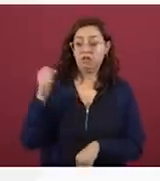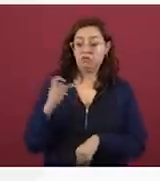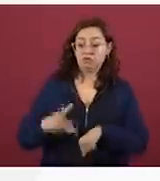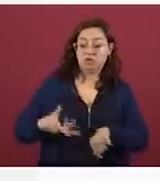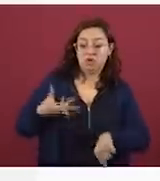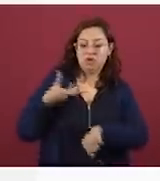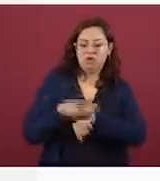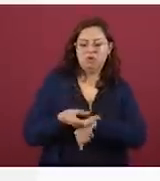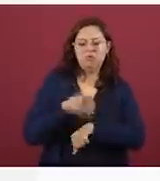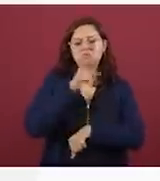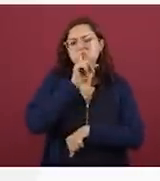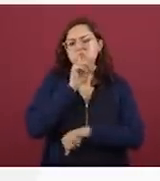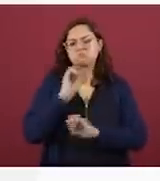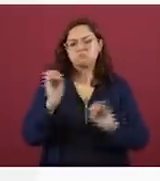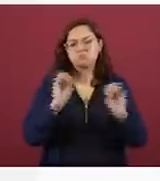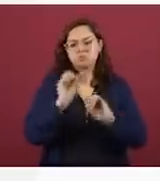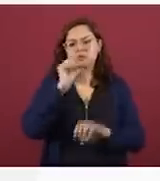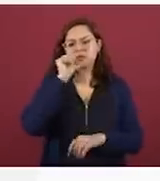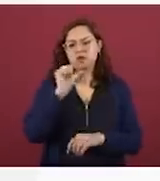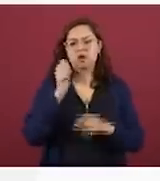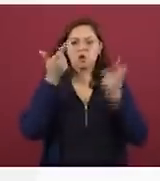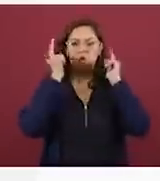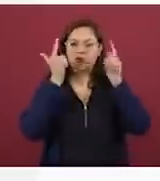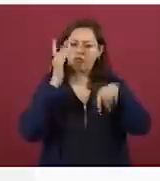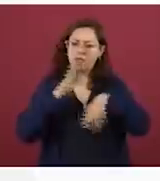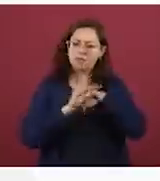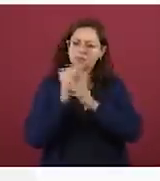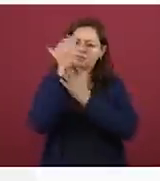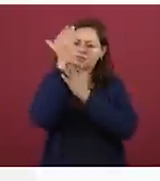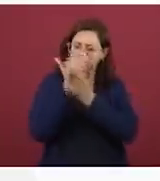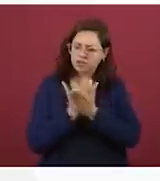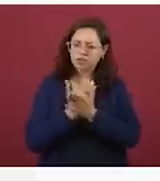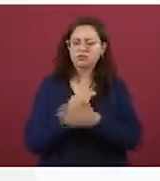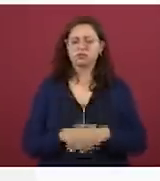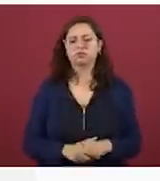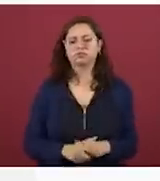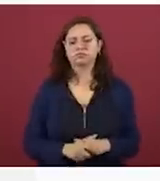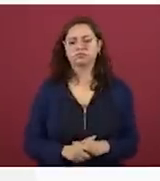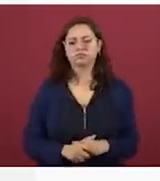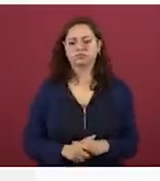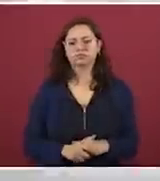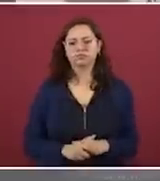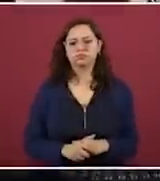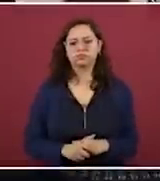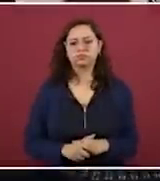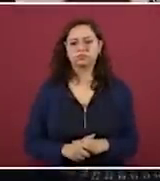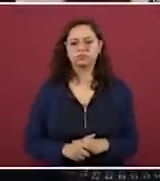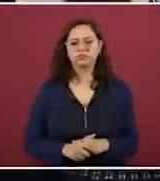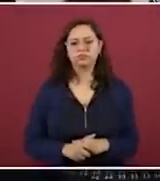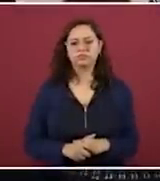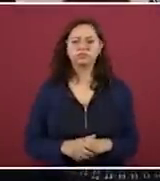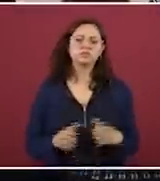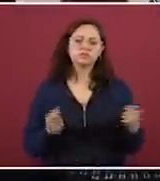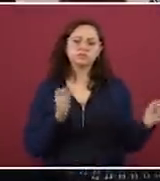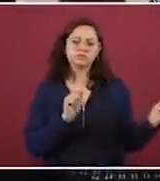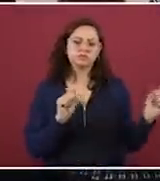más competitivos. Ojalá los veamos bajar aún más. Y el resto de las